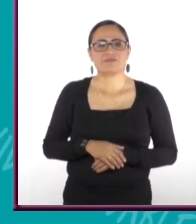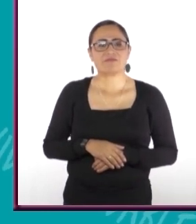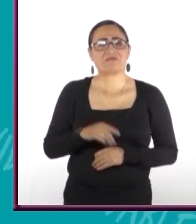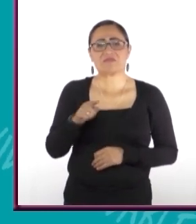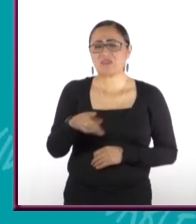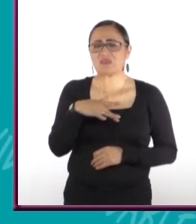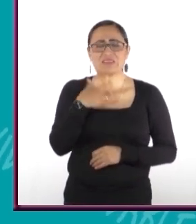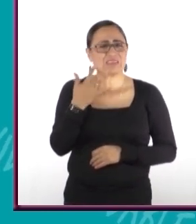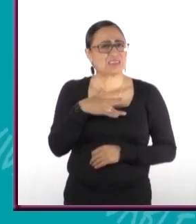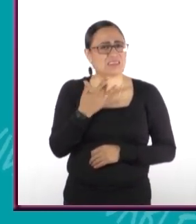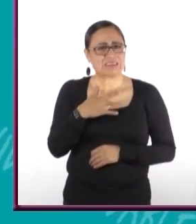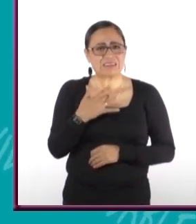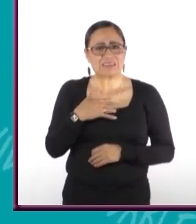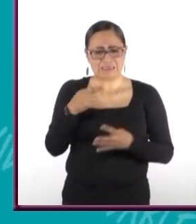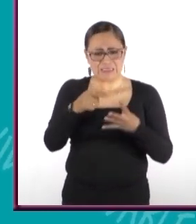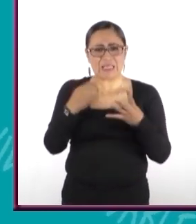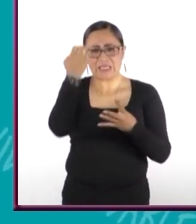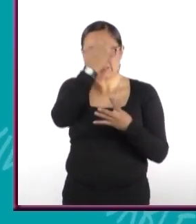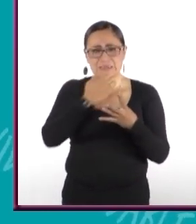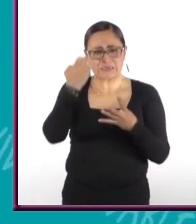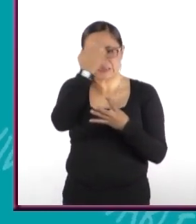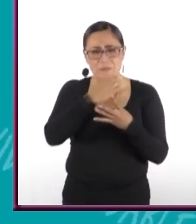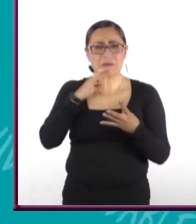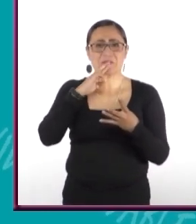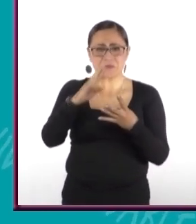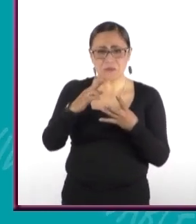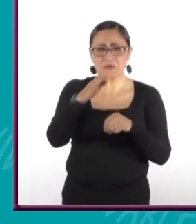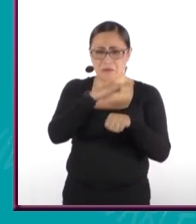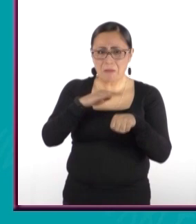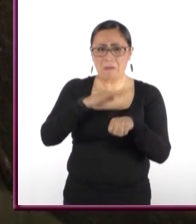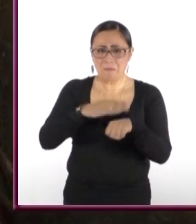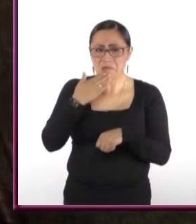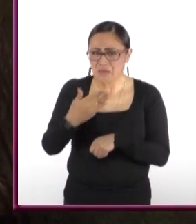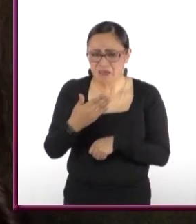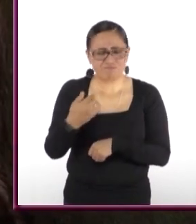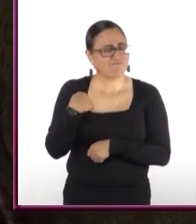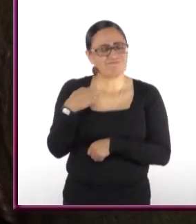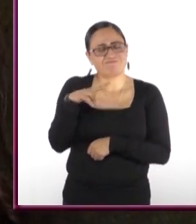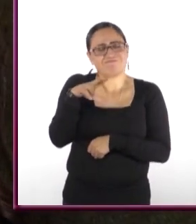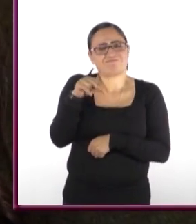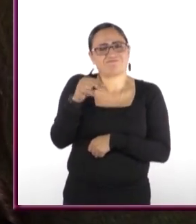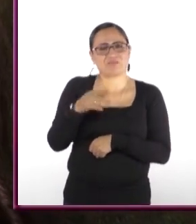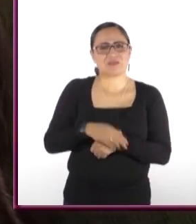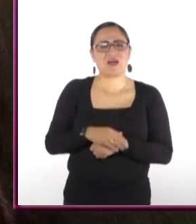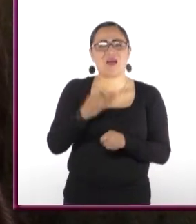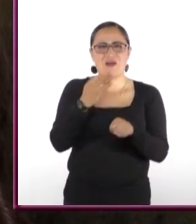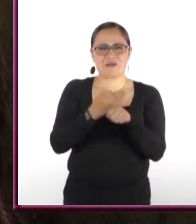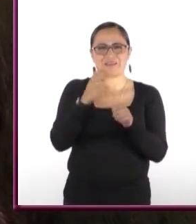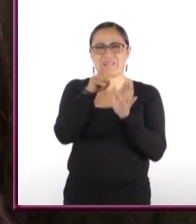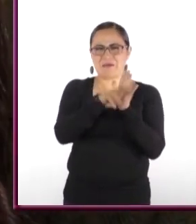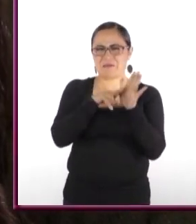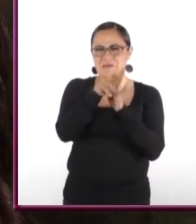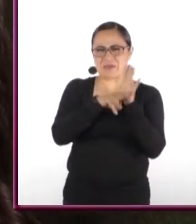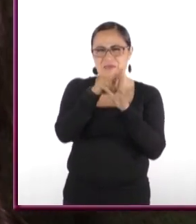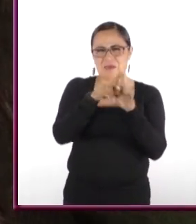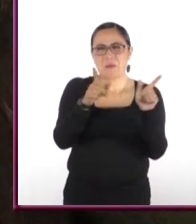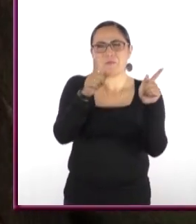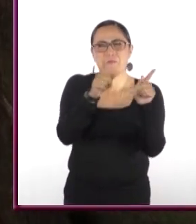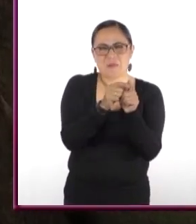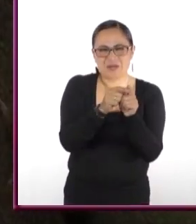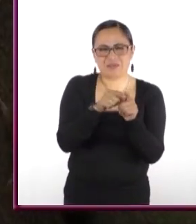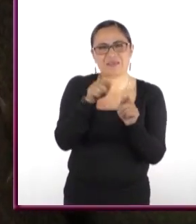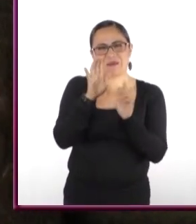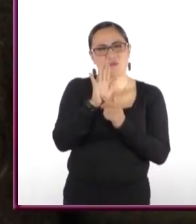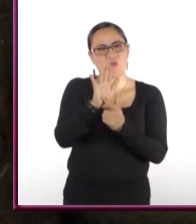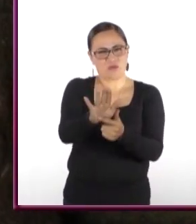exámenes porque no me sentía capaz de contestarlos y sacar buena calificación. Vayamos a una cápsula para saber qué parte de "le